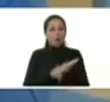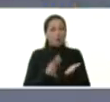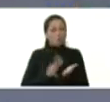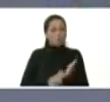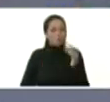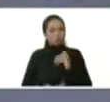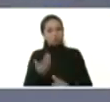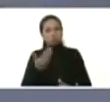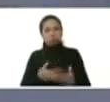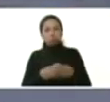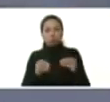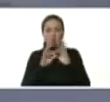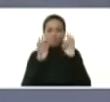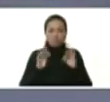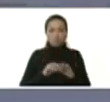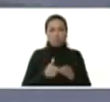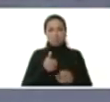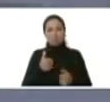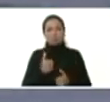Aumentar todos los montos.